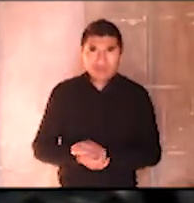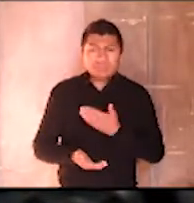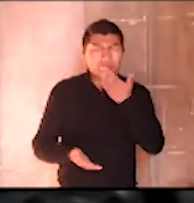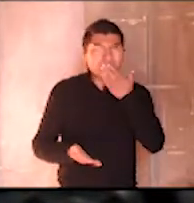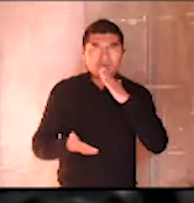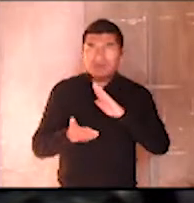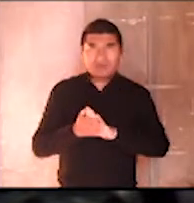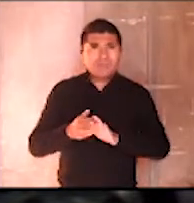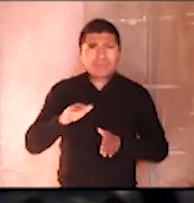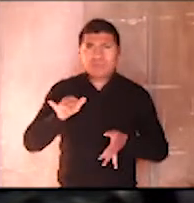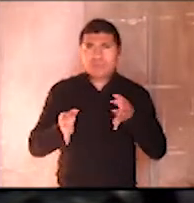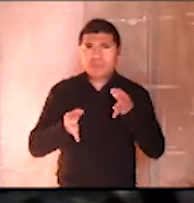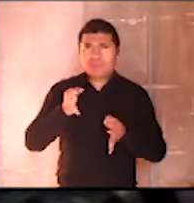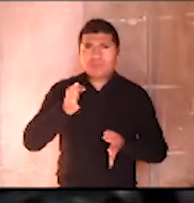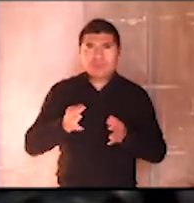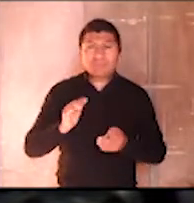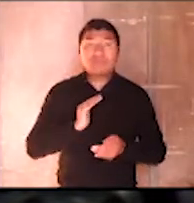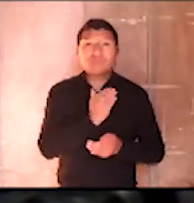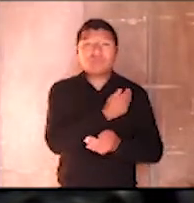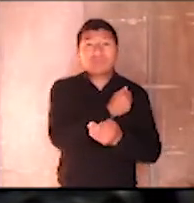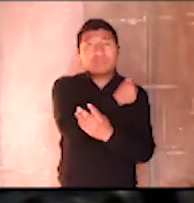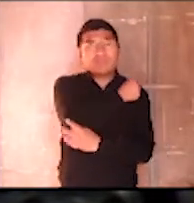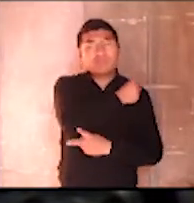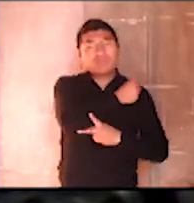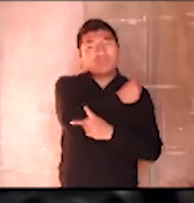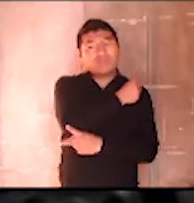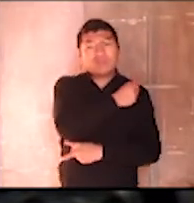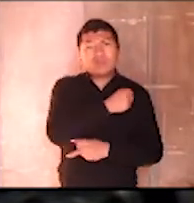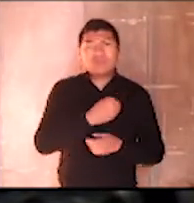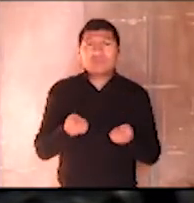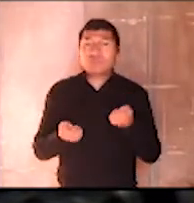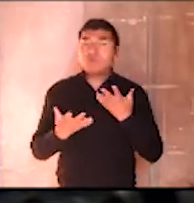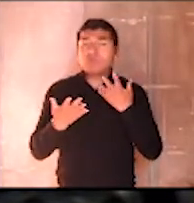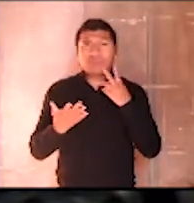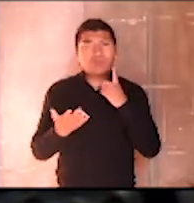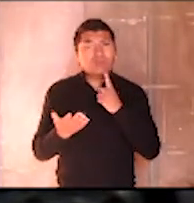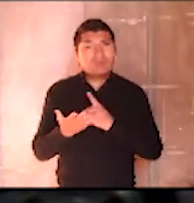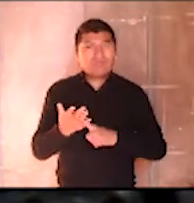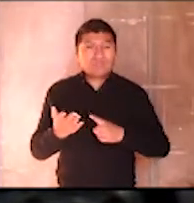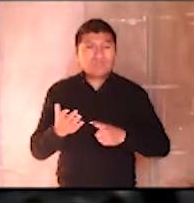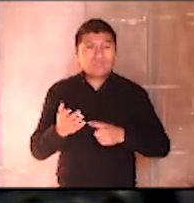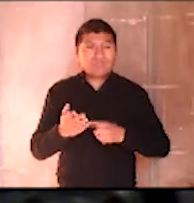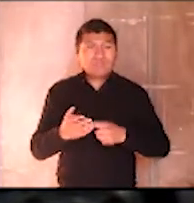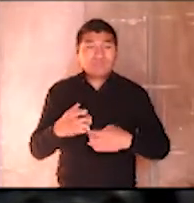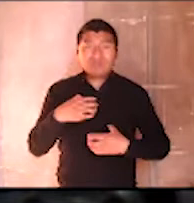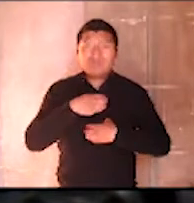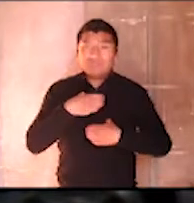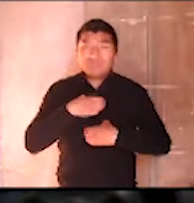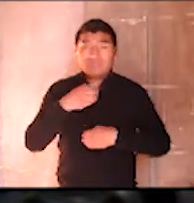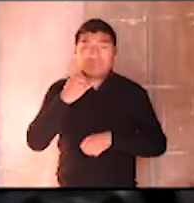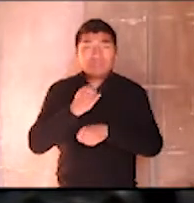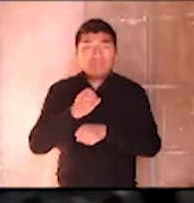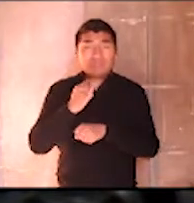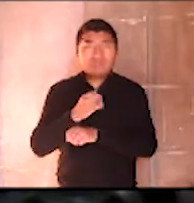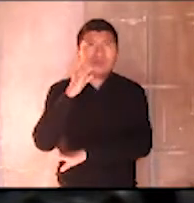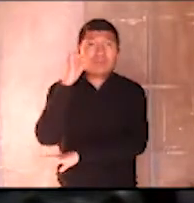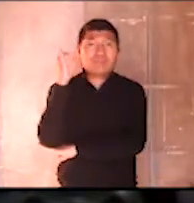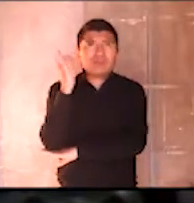Enferma esa justicia en nuestro país, tantas veces denunciada por la Iglesia de